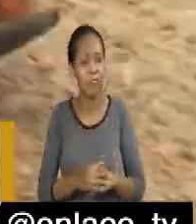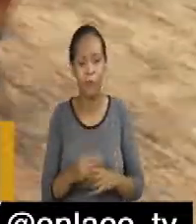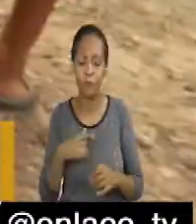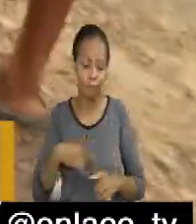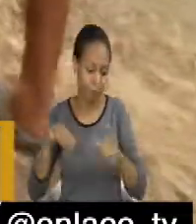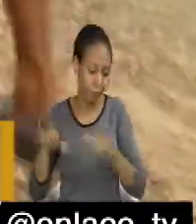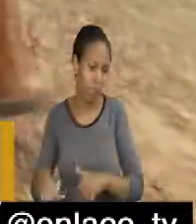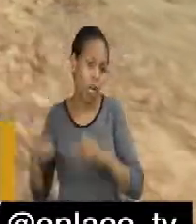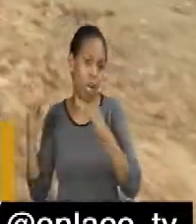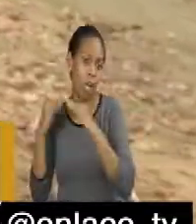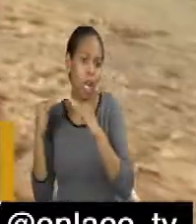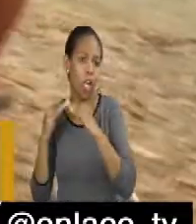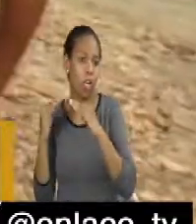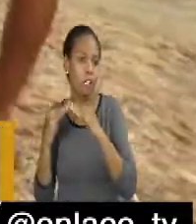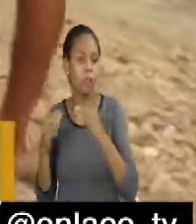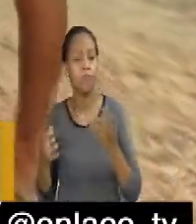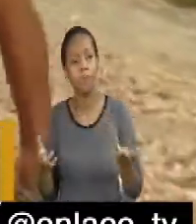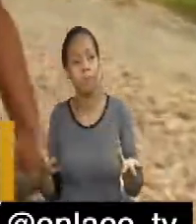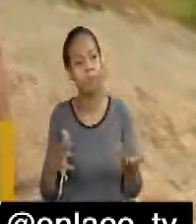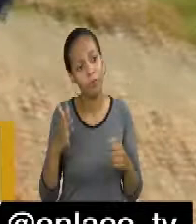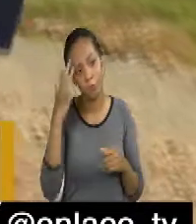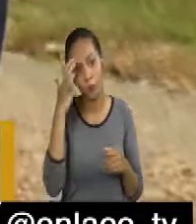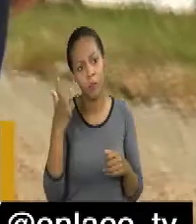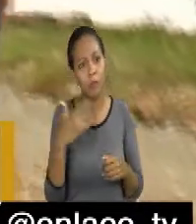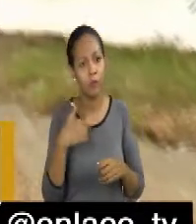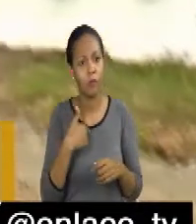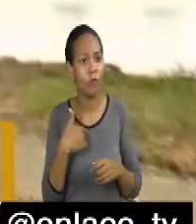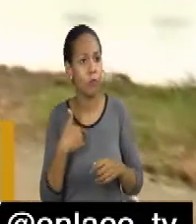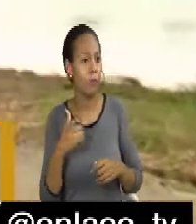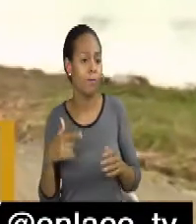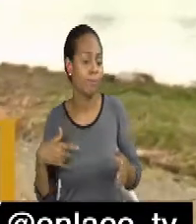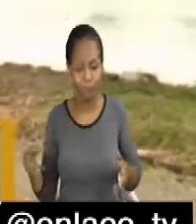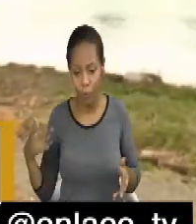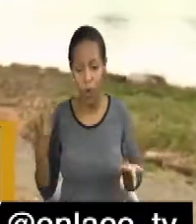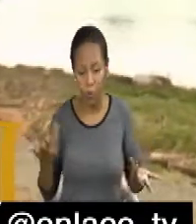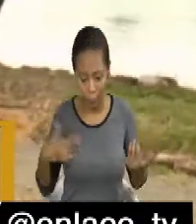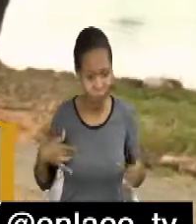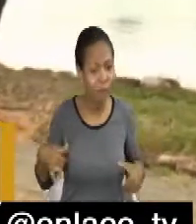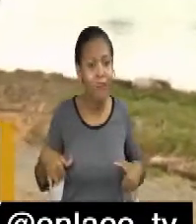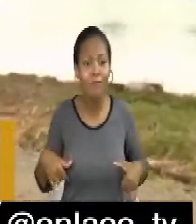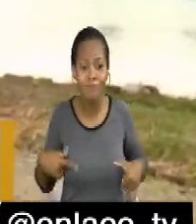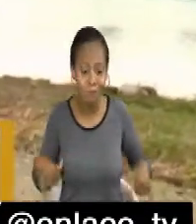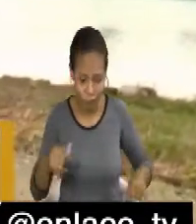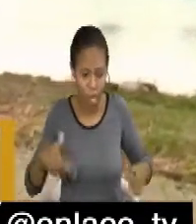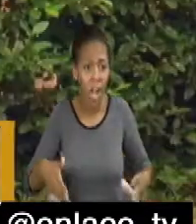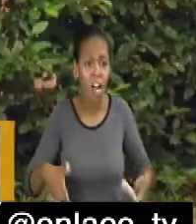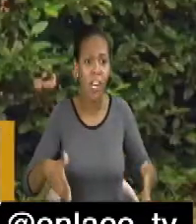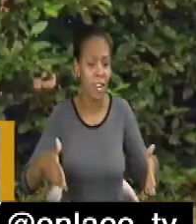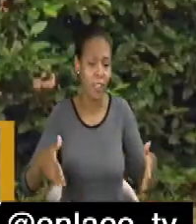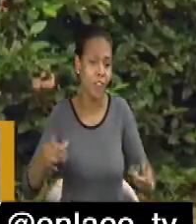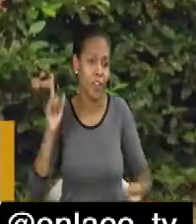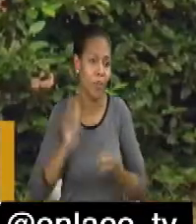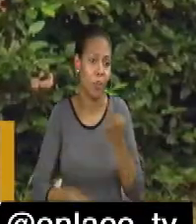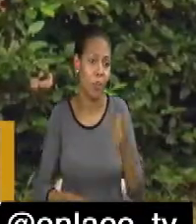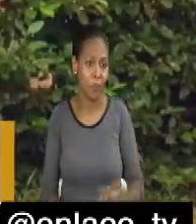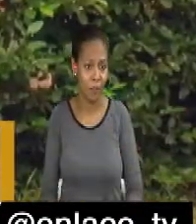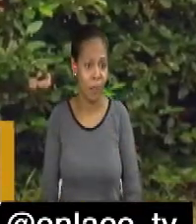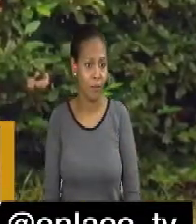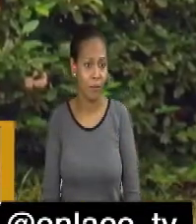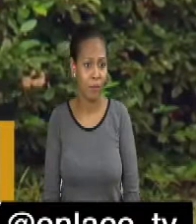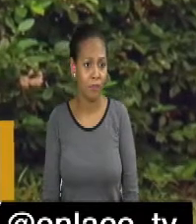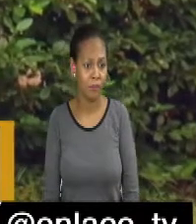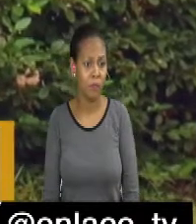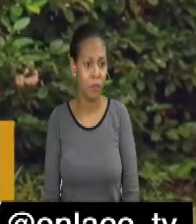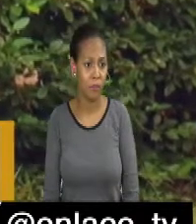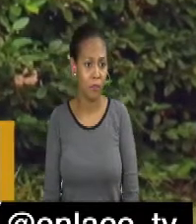acá porque no tengo vía. Sí, no tengo vía ahí. Bueno, también